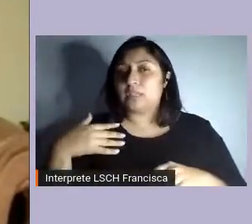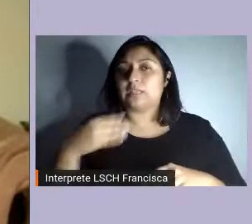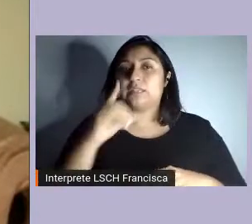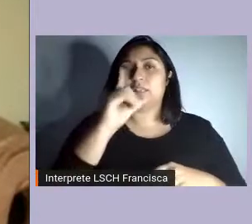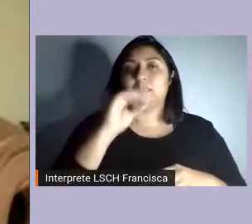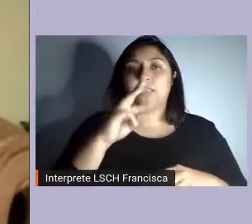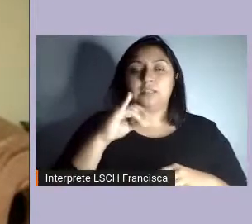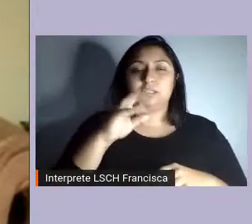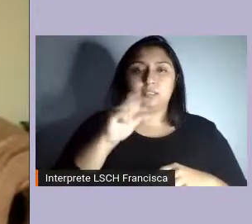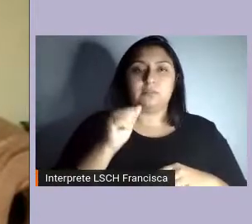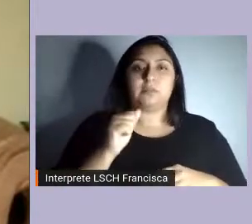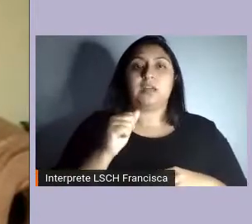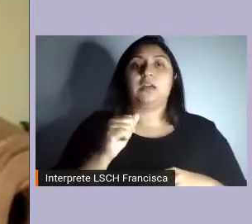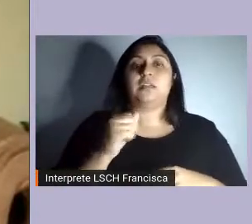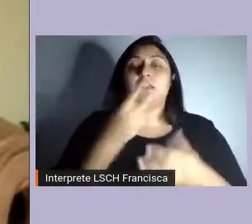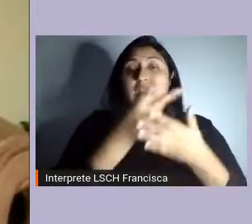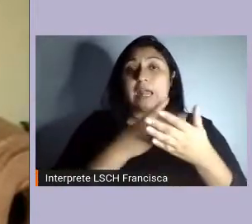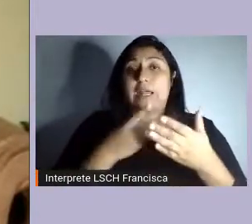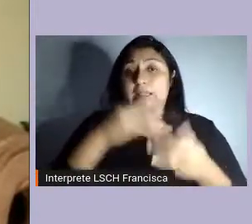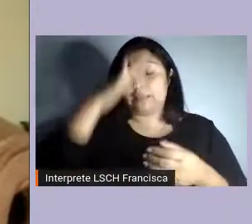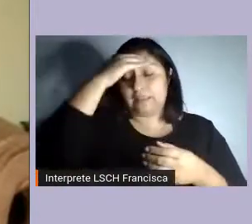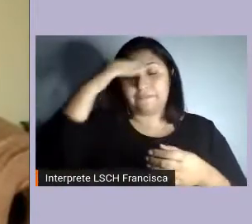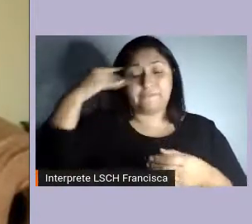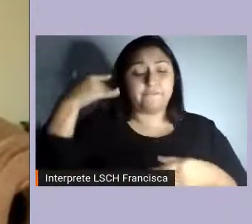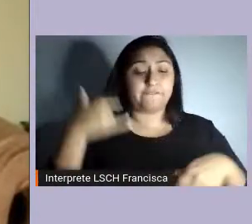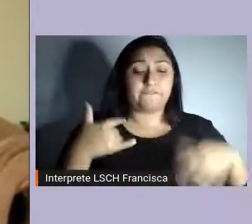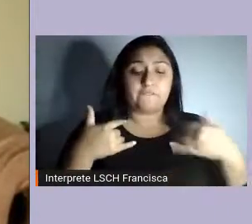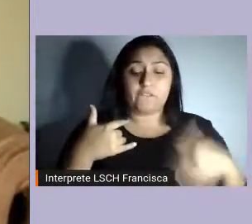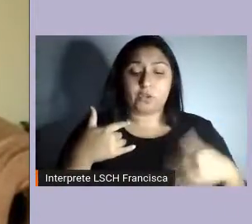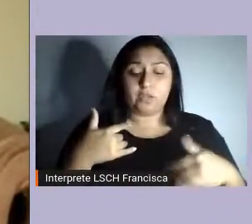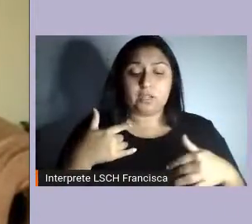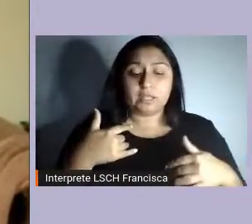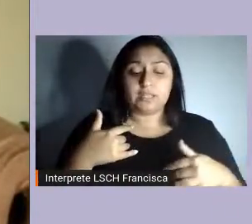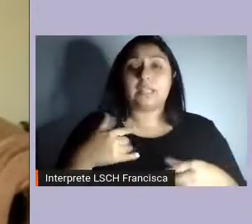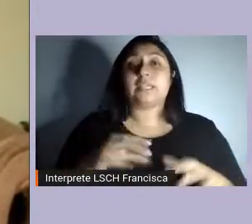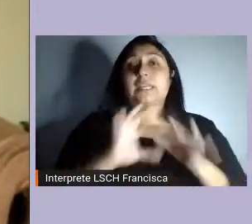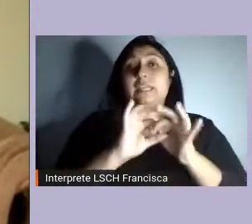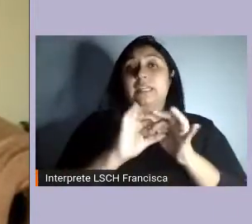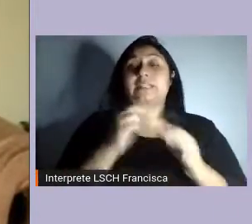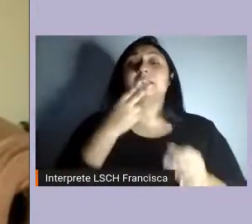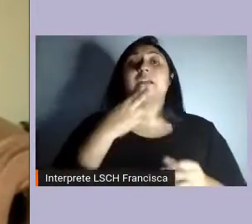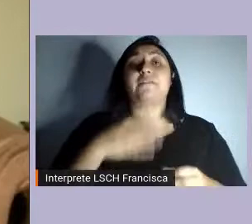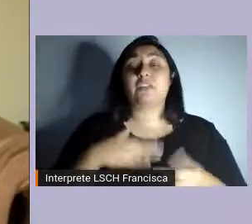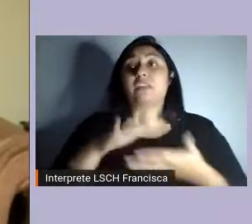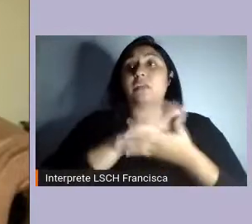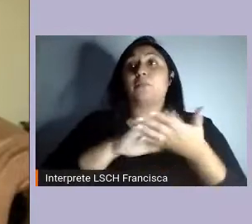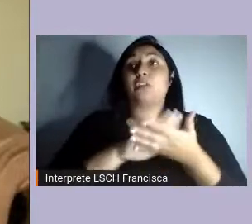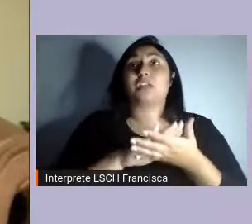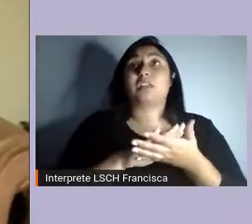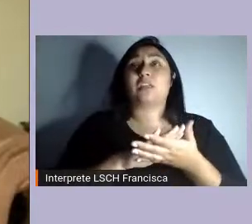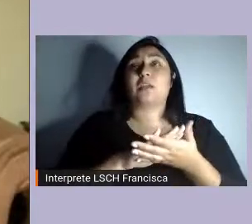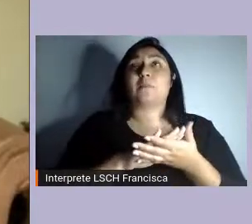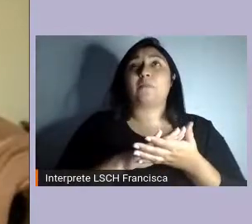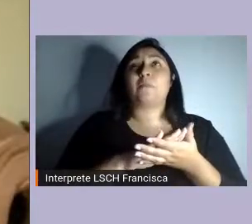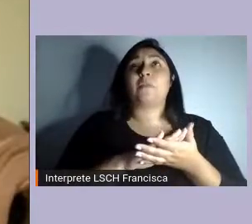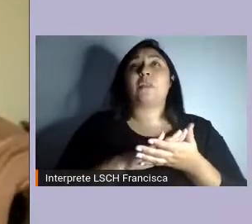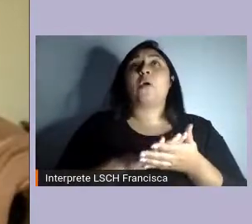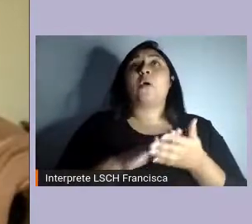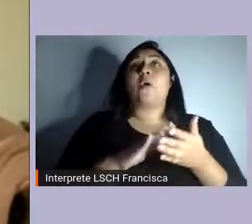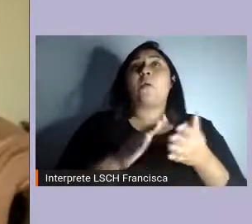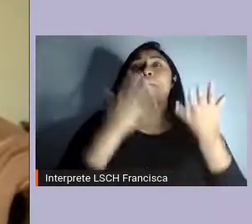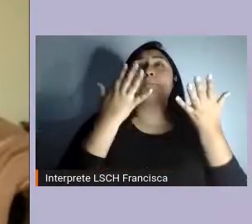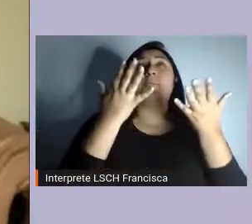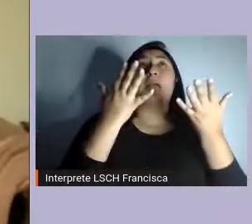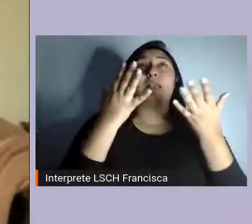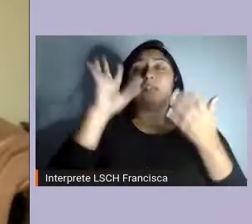de Violeta, que tiene que ver con que gracias a la vida, por ejemplo, y mandíbula de tu cielo están escritos en décima.